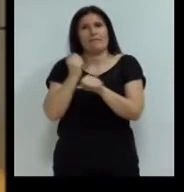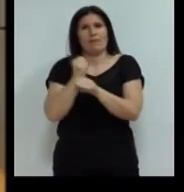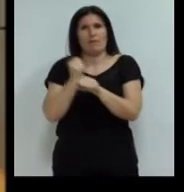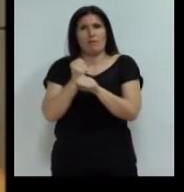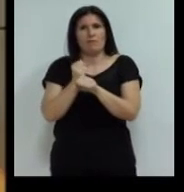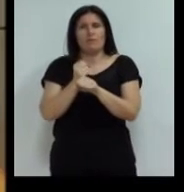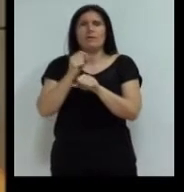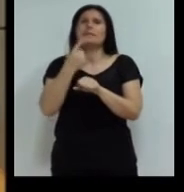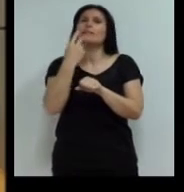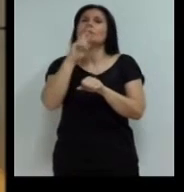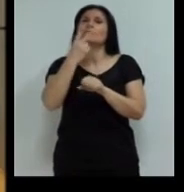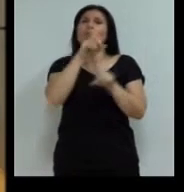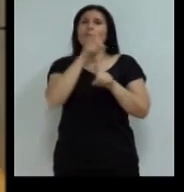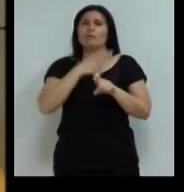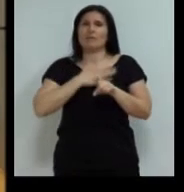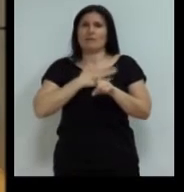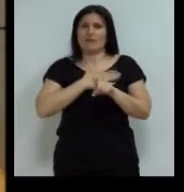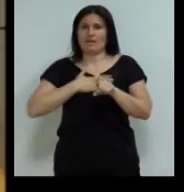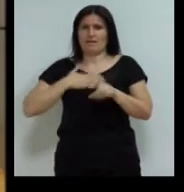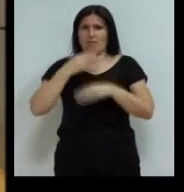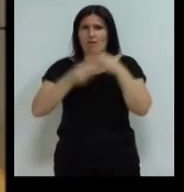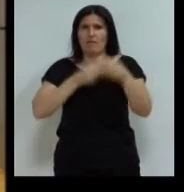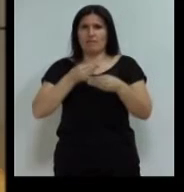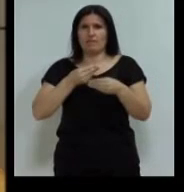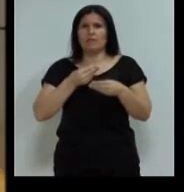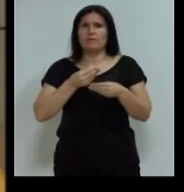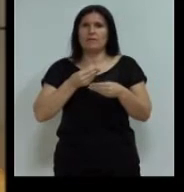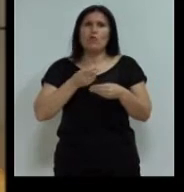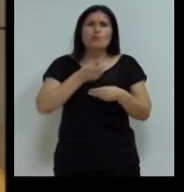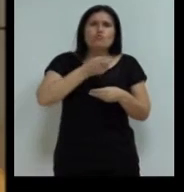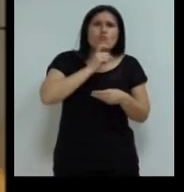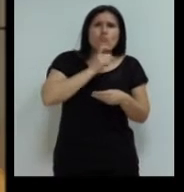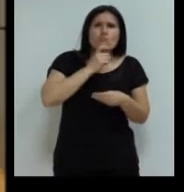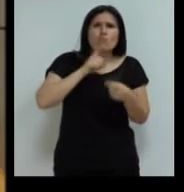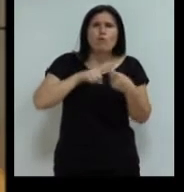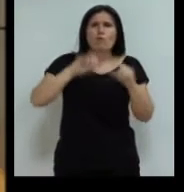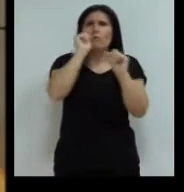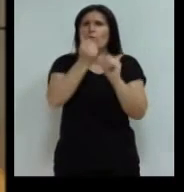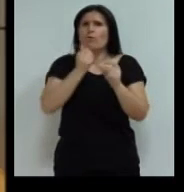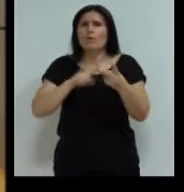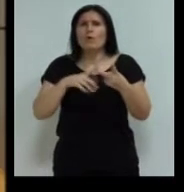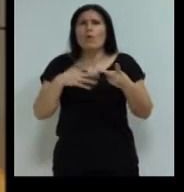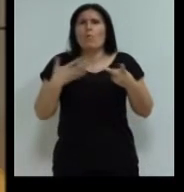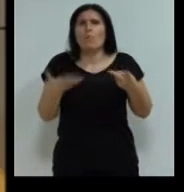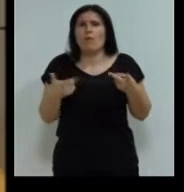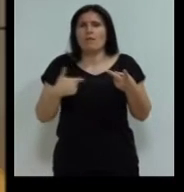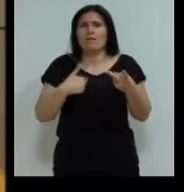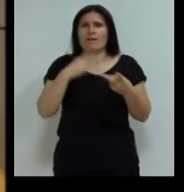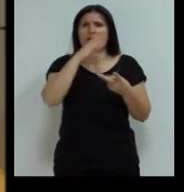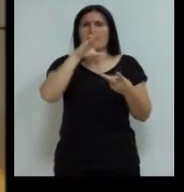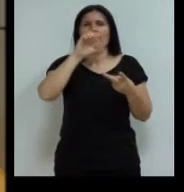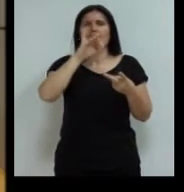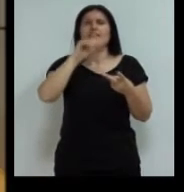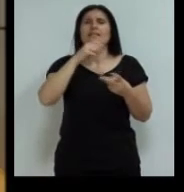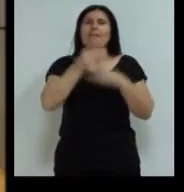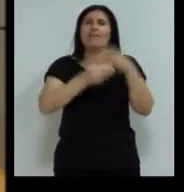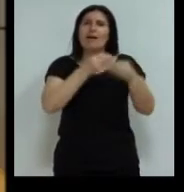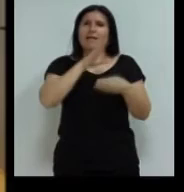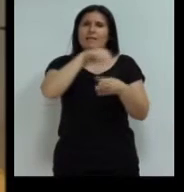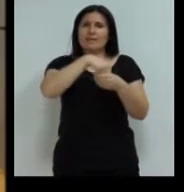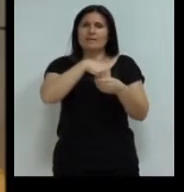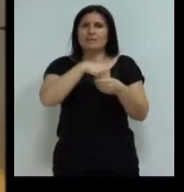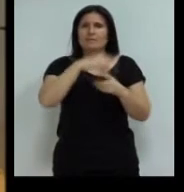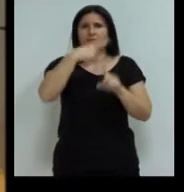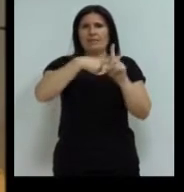la segunda pregunta mía. ¿Cómo y de qué manera el CSIA va a intervenir en los procesos que se utilizan y los niveles y en los de